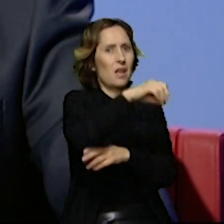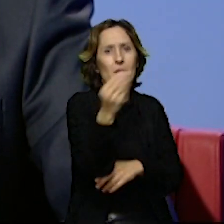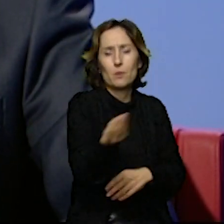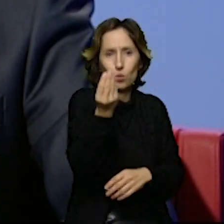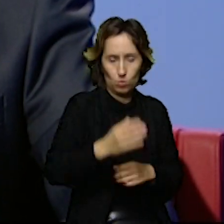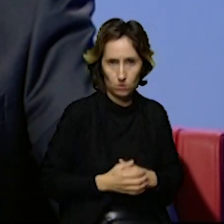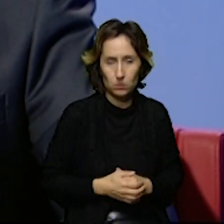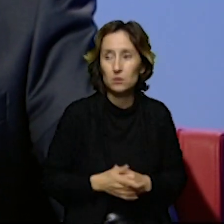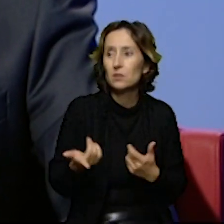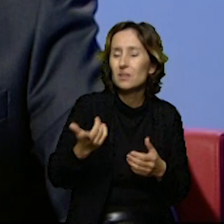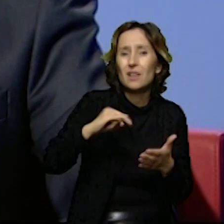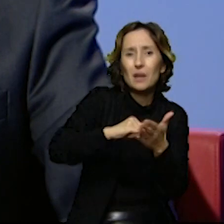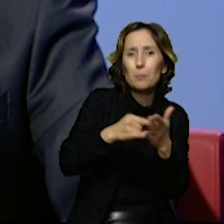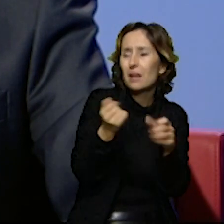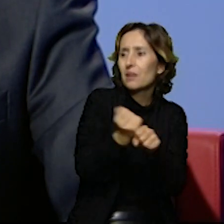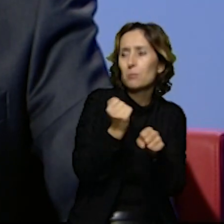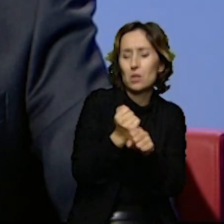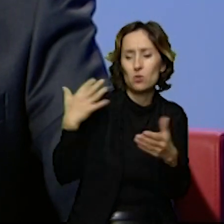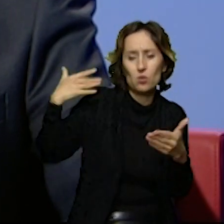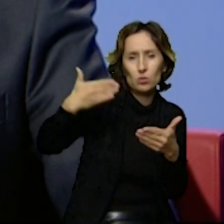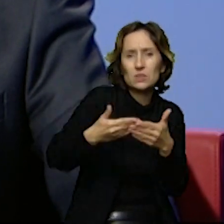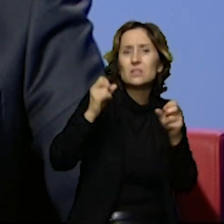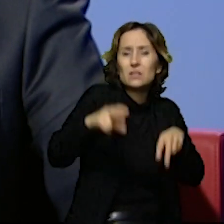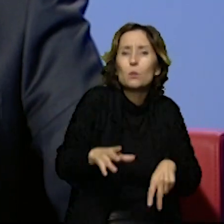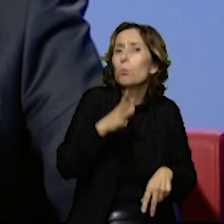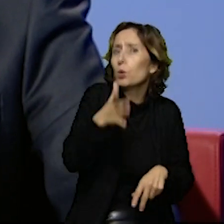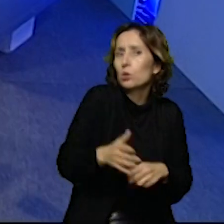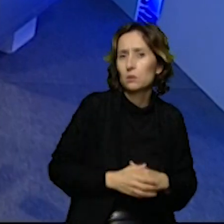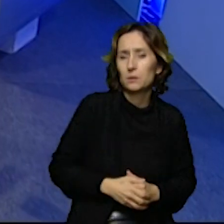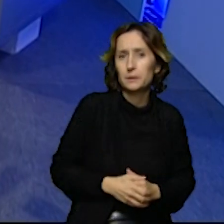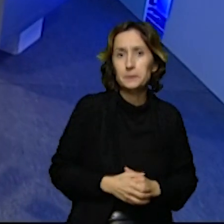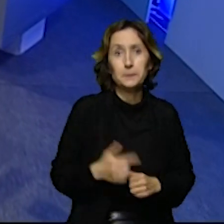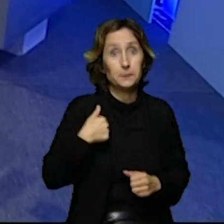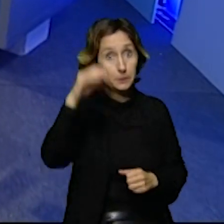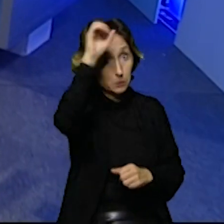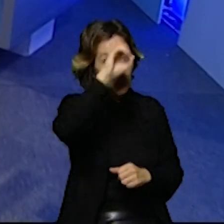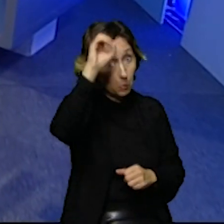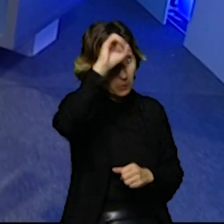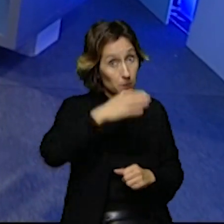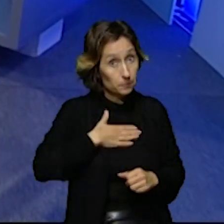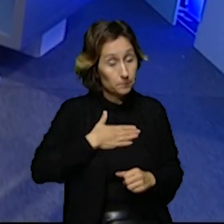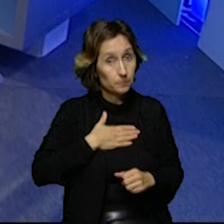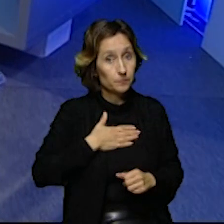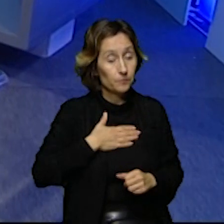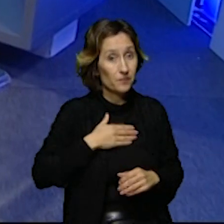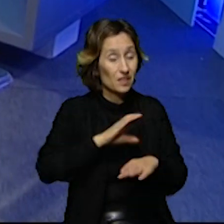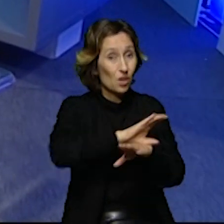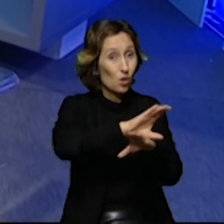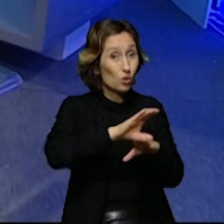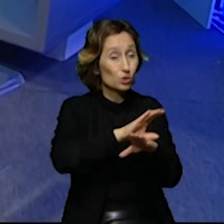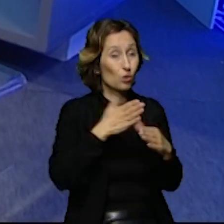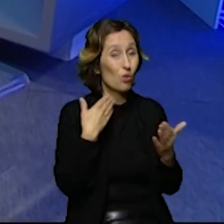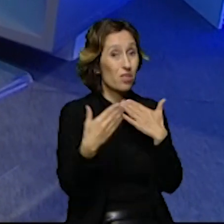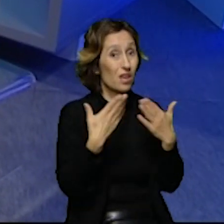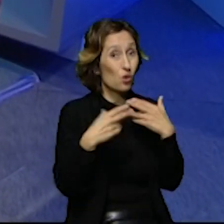plan de empleo hasta ahora? Porque se lo hemos No ha habido preguntado. plan de empleo, en mi opinión, porque el Consejo del Diálogo